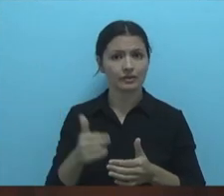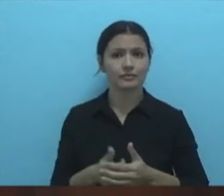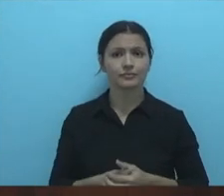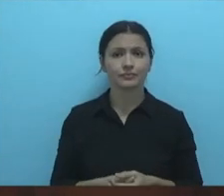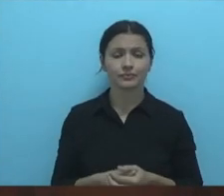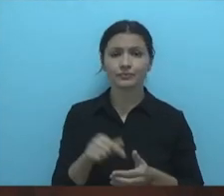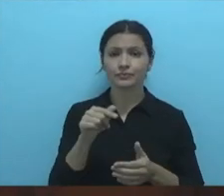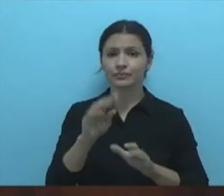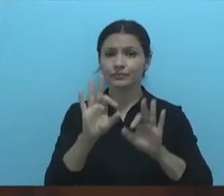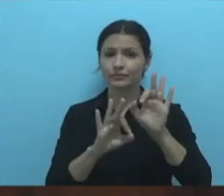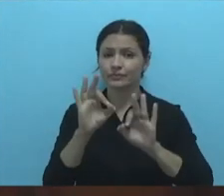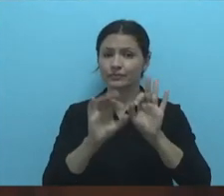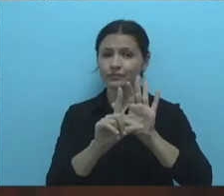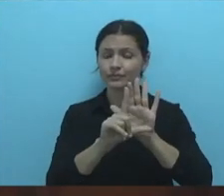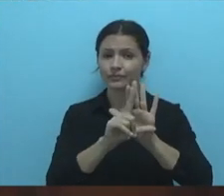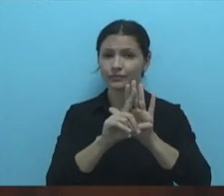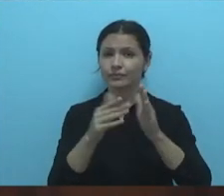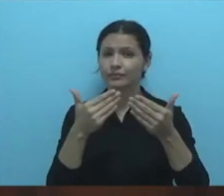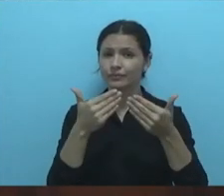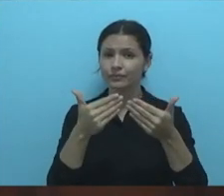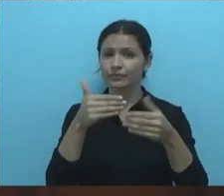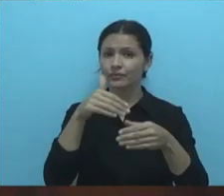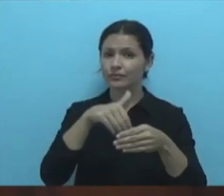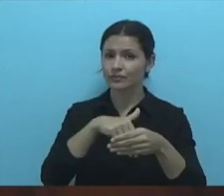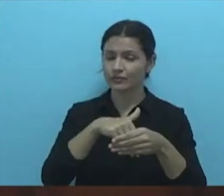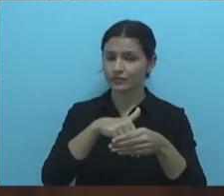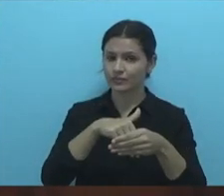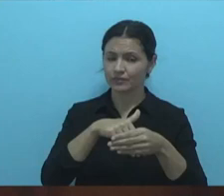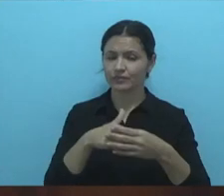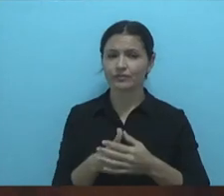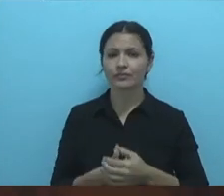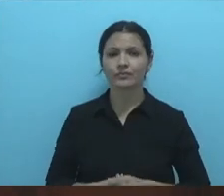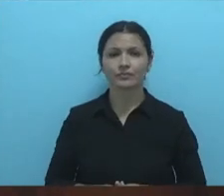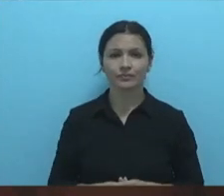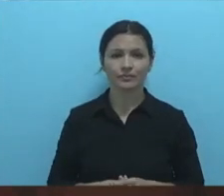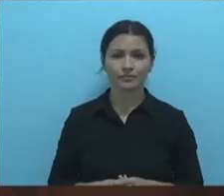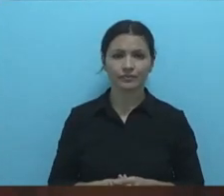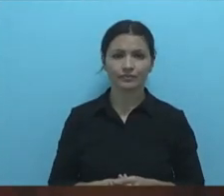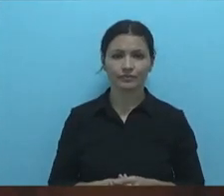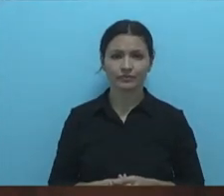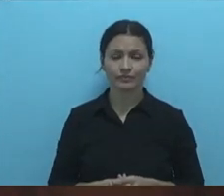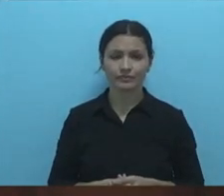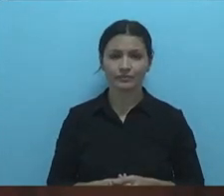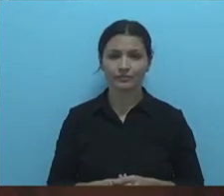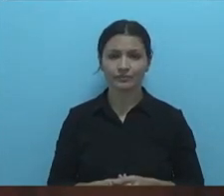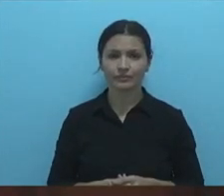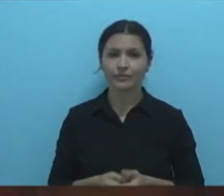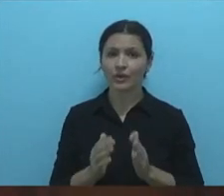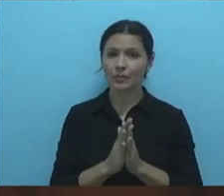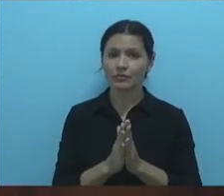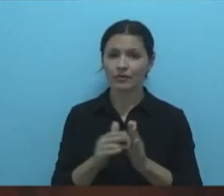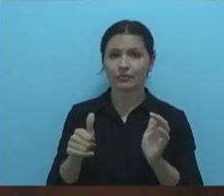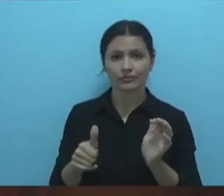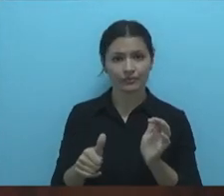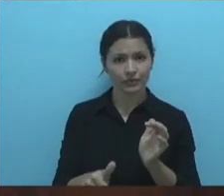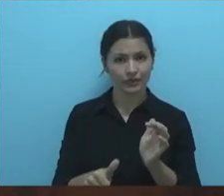voy a poner a consideración el tratamiento en general del proyecto de ley les pido Que se preparen para la